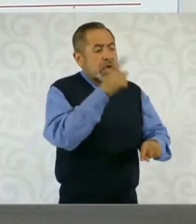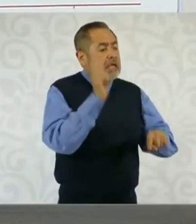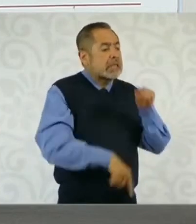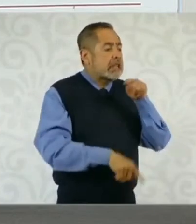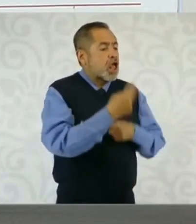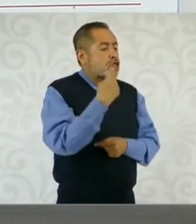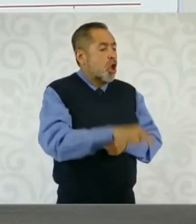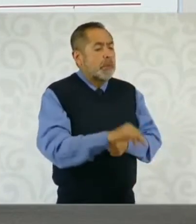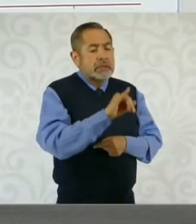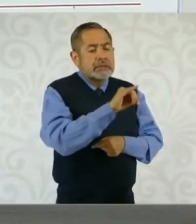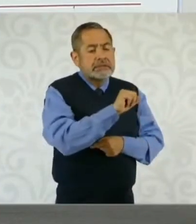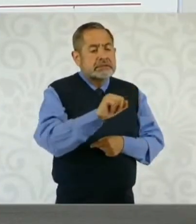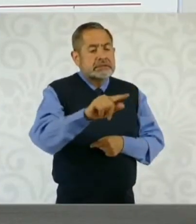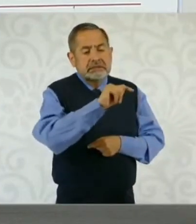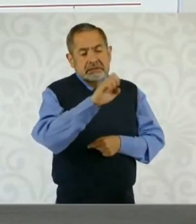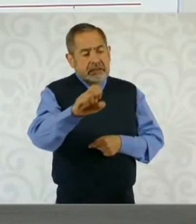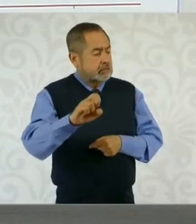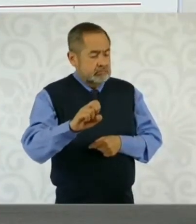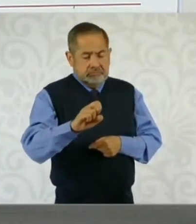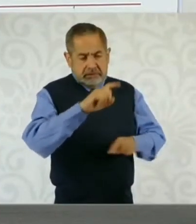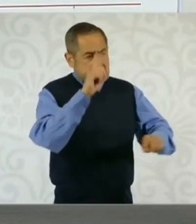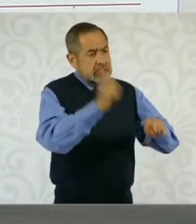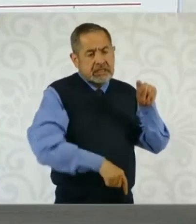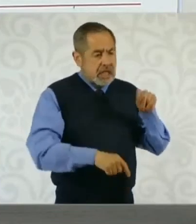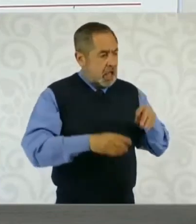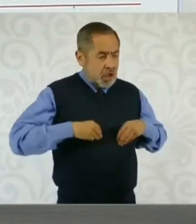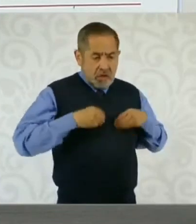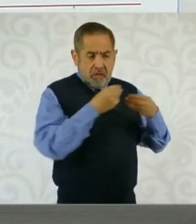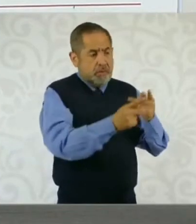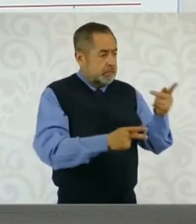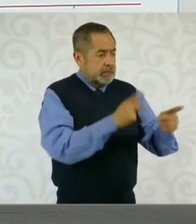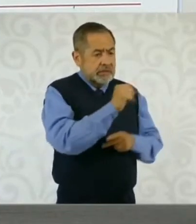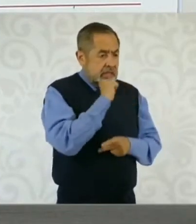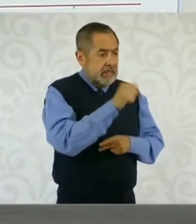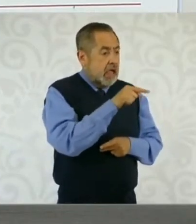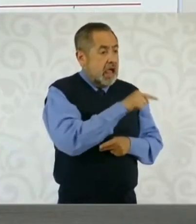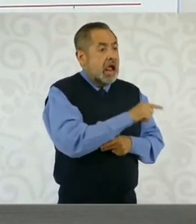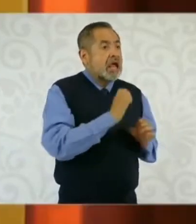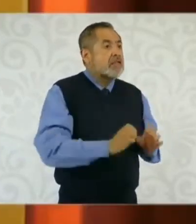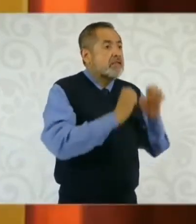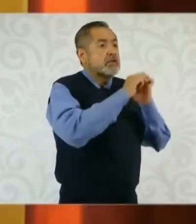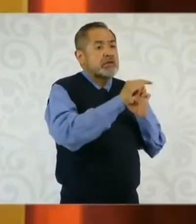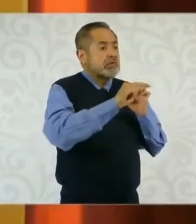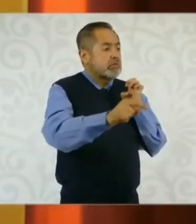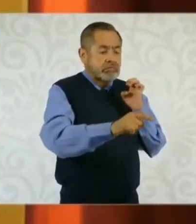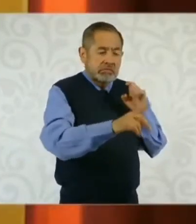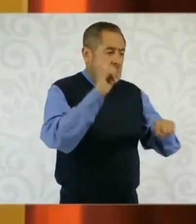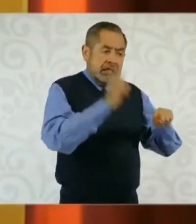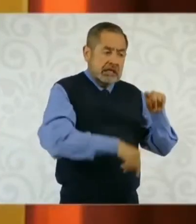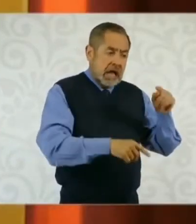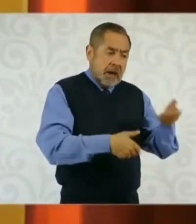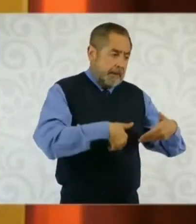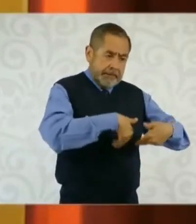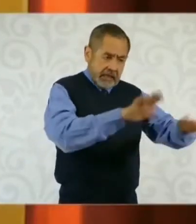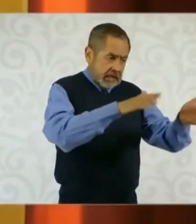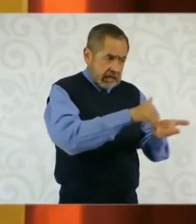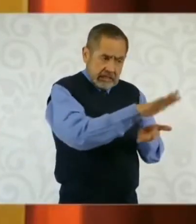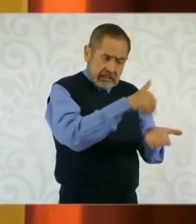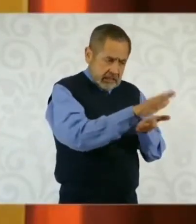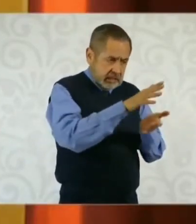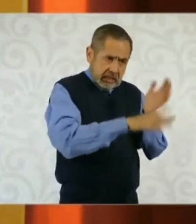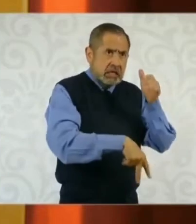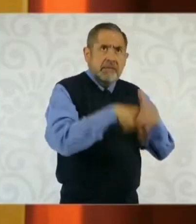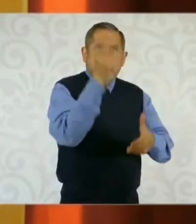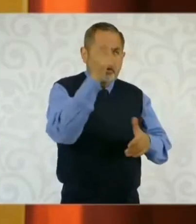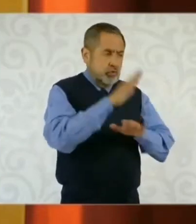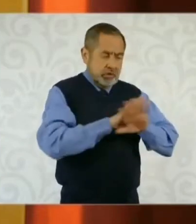de utilizar el nombre del ISSSTE y desocupar los inmuebles. El mismo